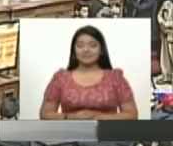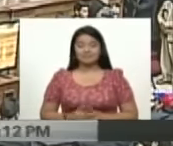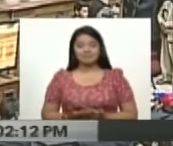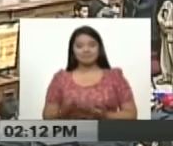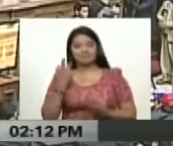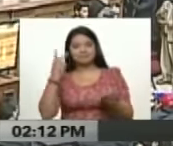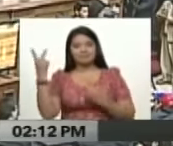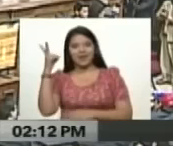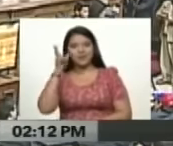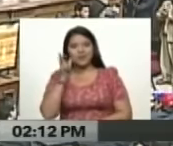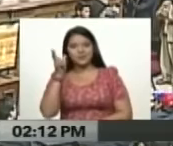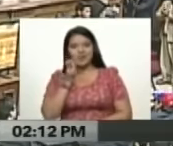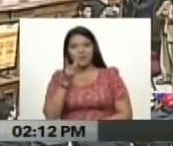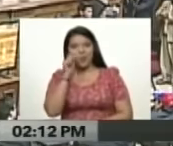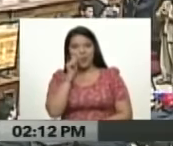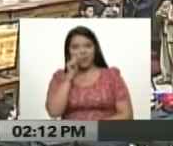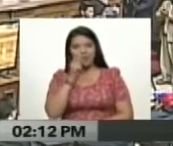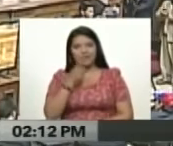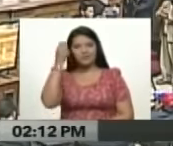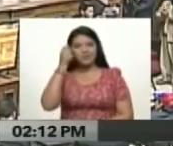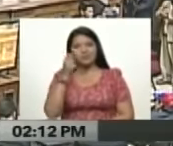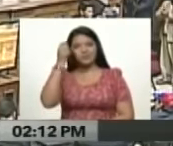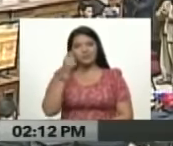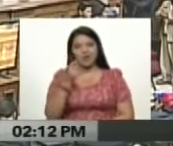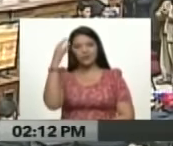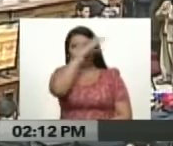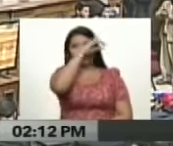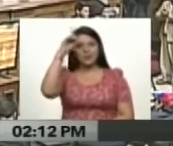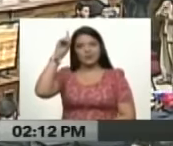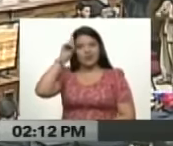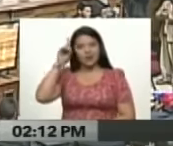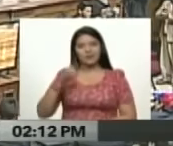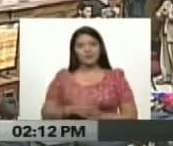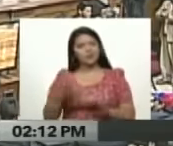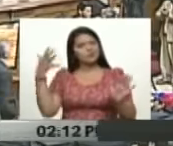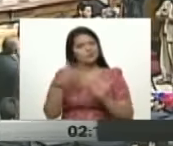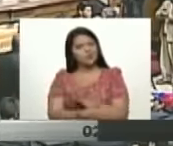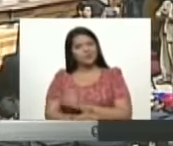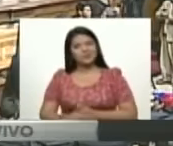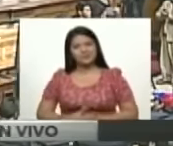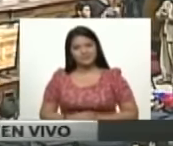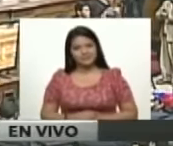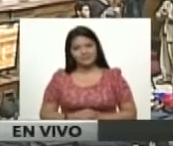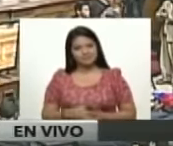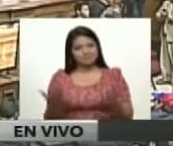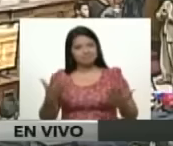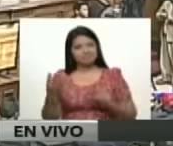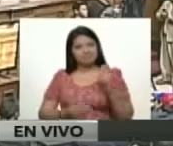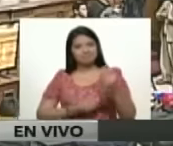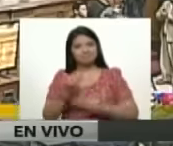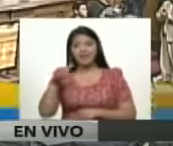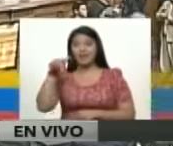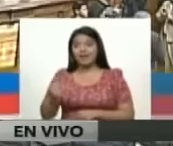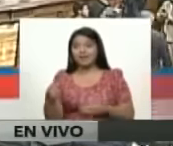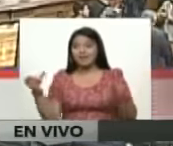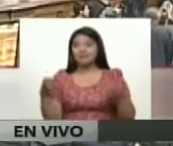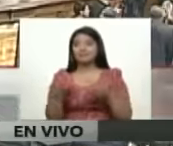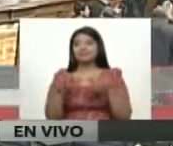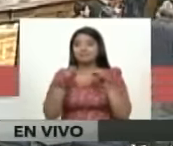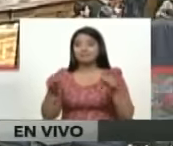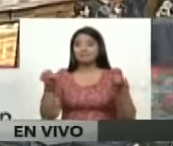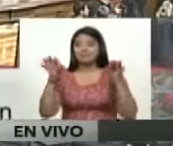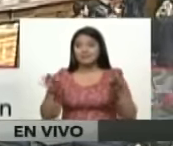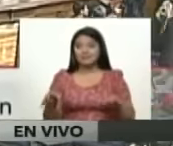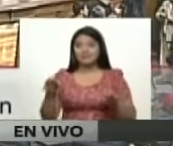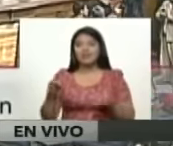Escuchamos palabras del diputado Diosdado Cabello en relación a lo que ha sido esta sesión de instalación en